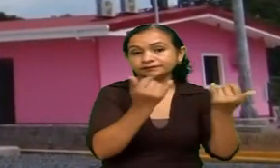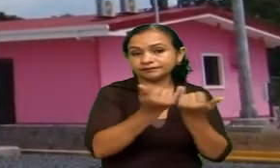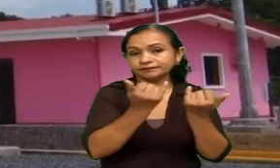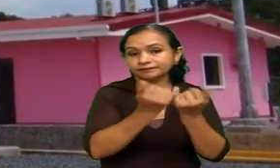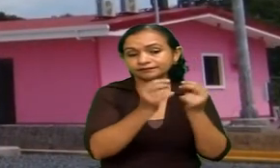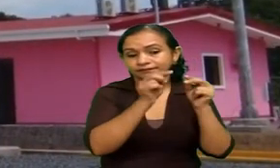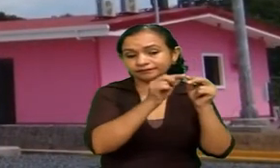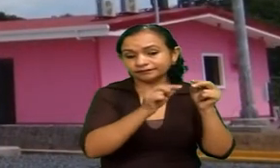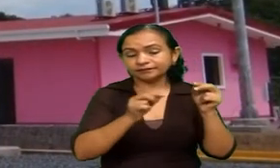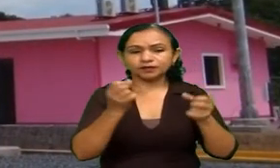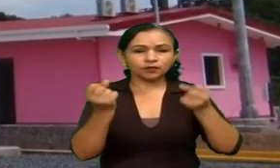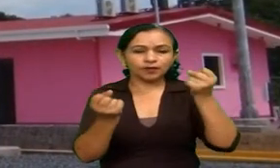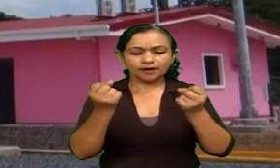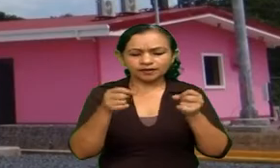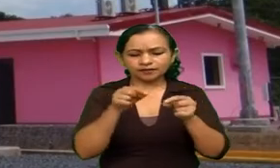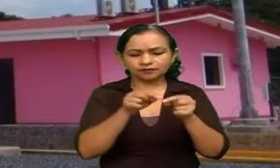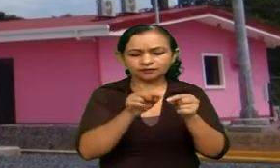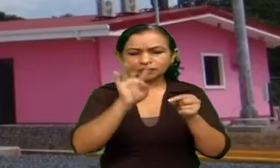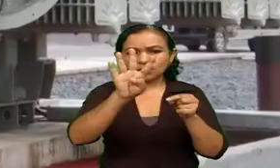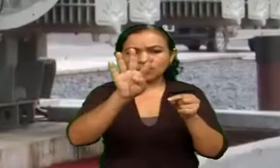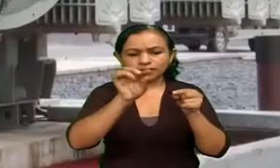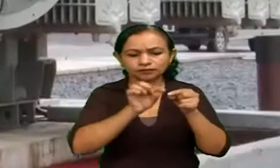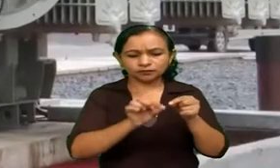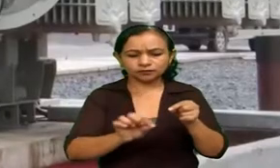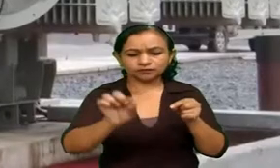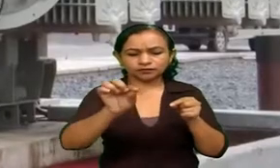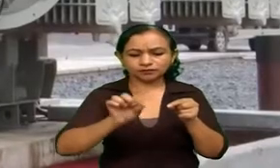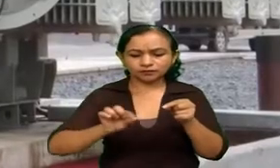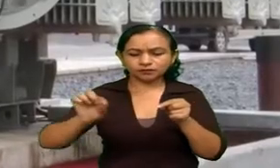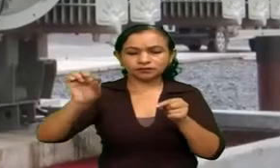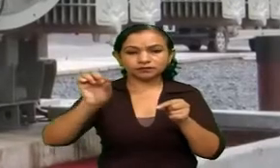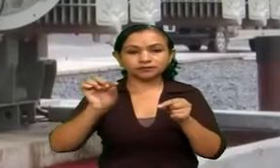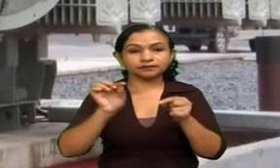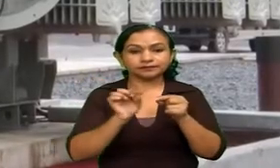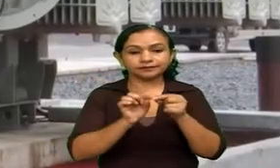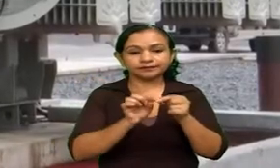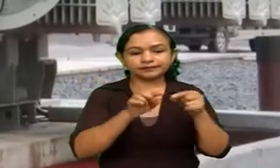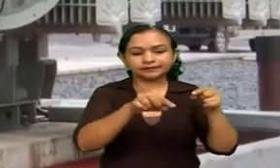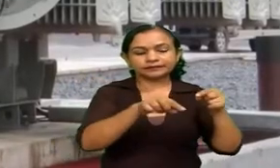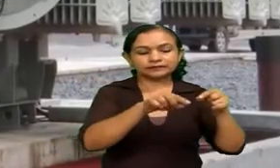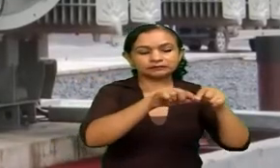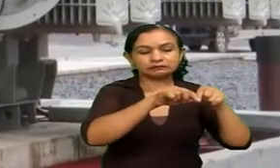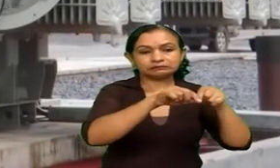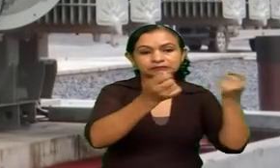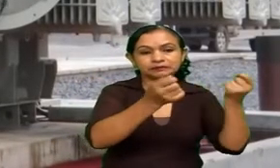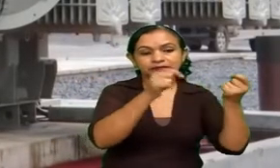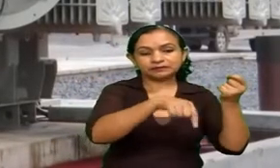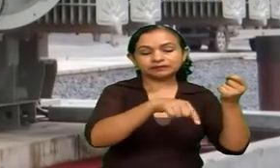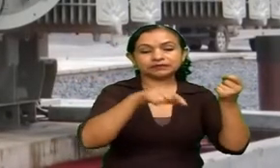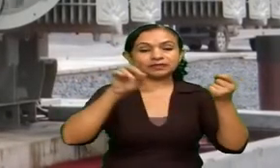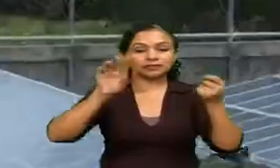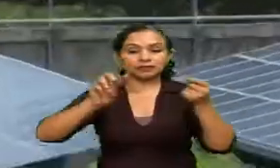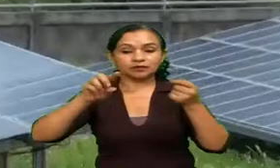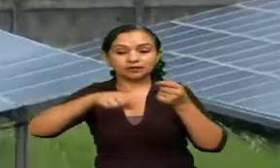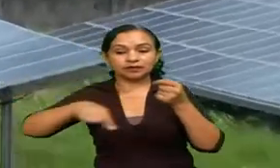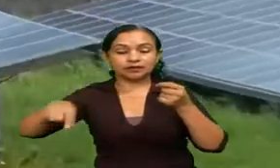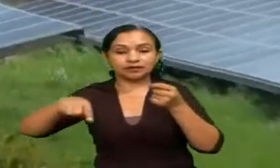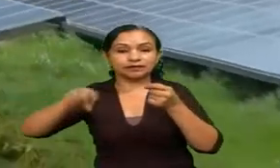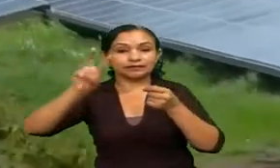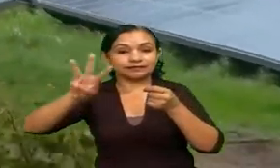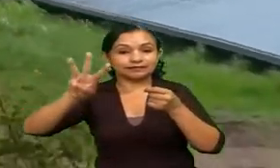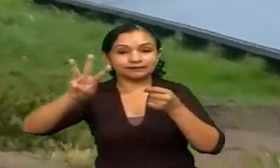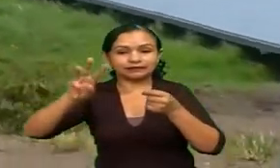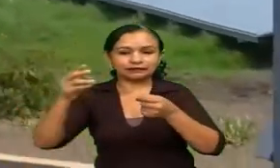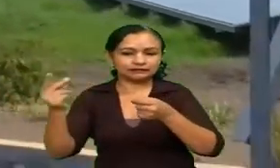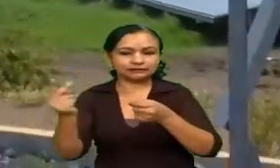okay, en vehículo, ¿no? Entonces, ¿qué permite eso? Que si hay una línea que no falla, tenemos cuatro tres alternativas. Okay. ¿Verdad? Tres